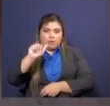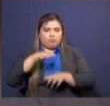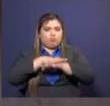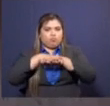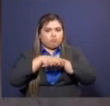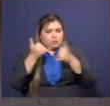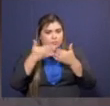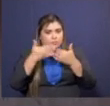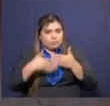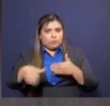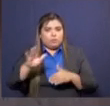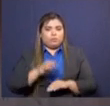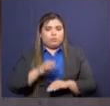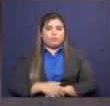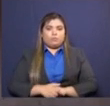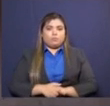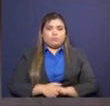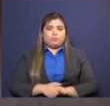hay un clúster.